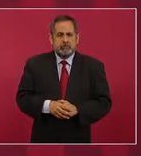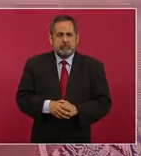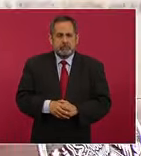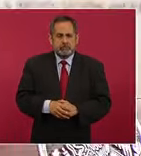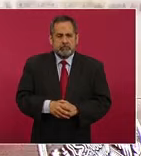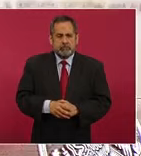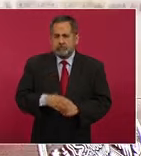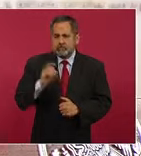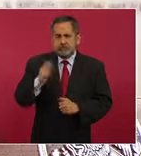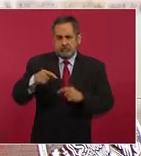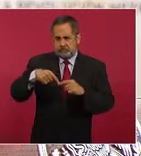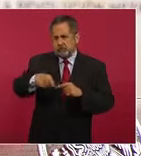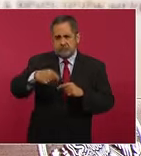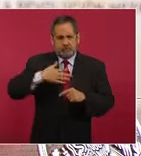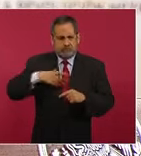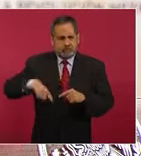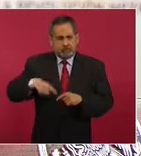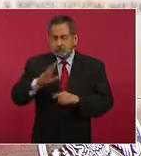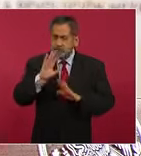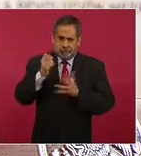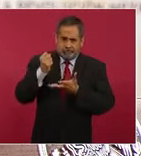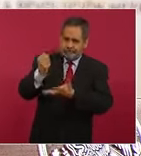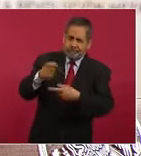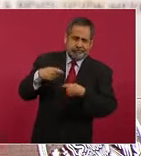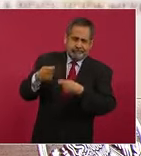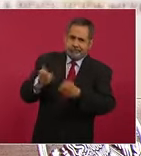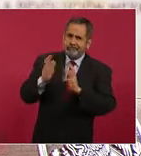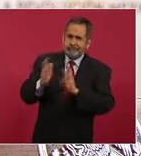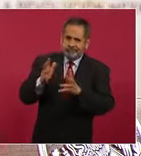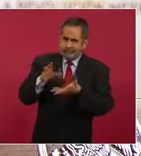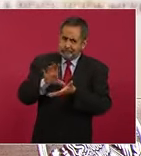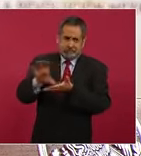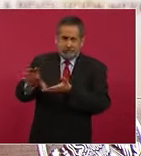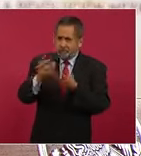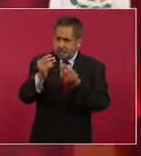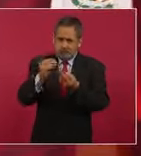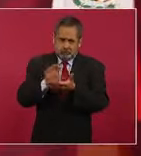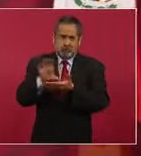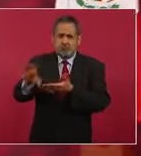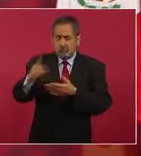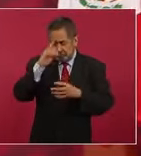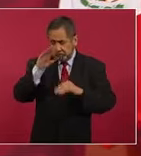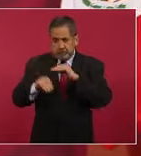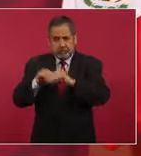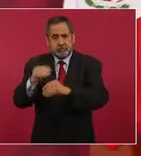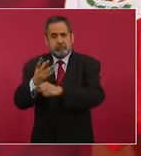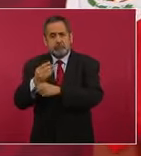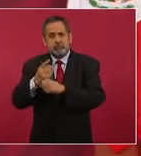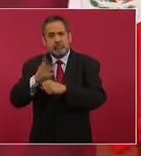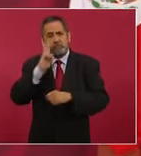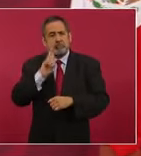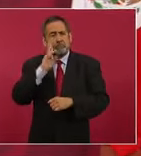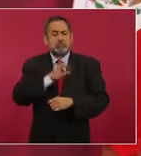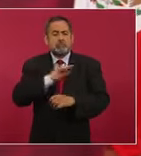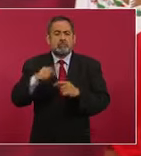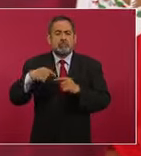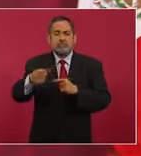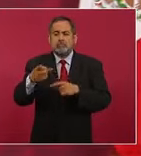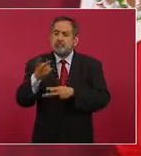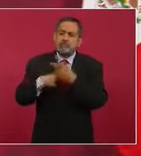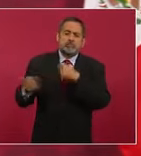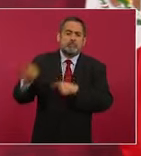En este gobierno ya hemos destinado muchísimo presupuesto. A ver si viene